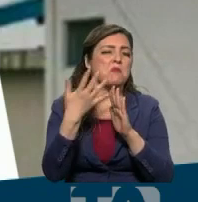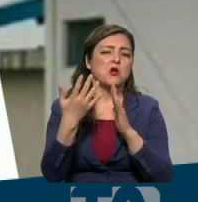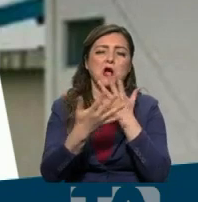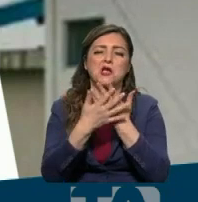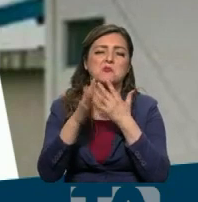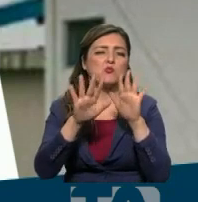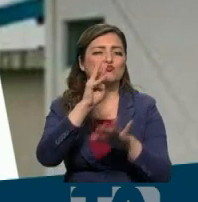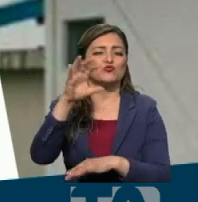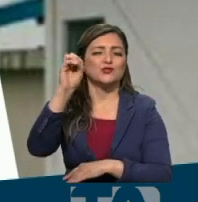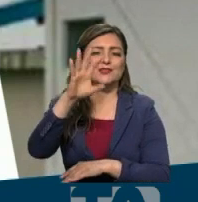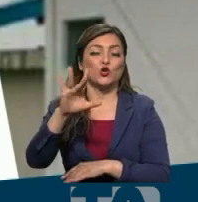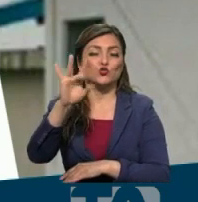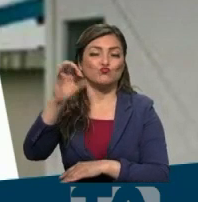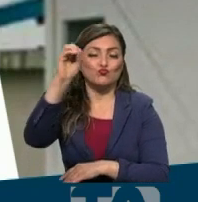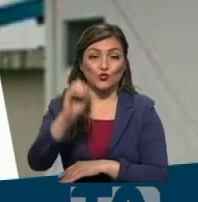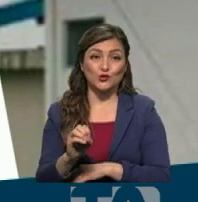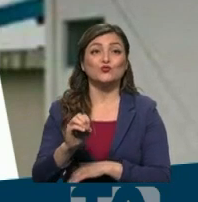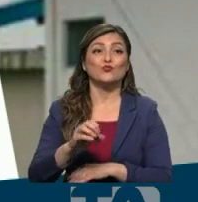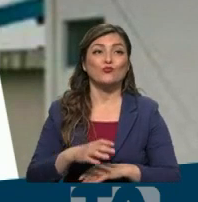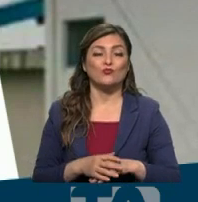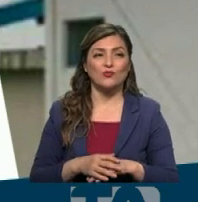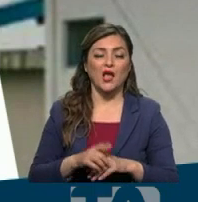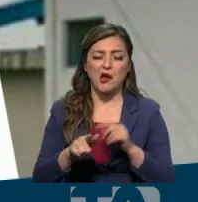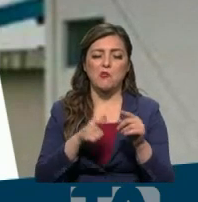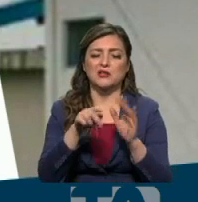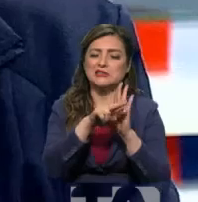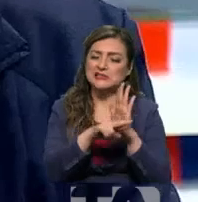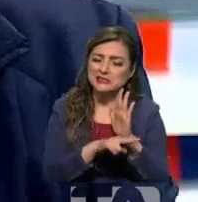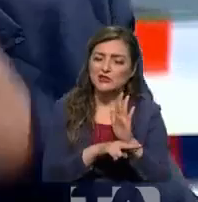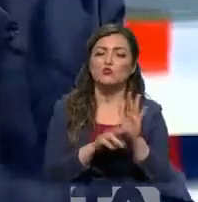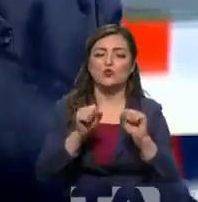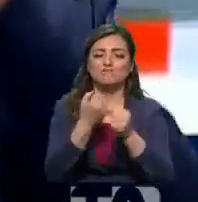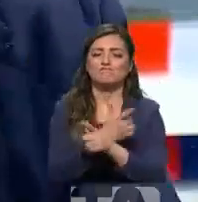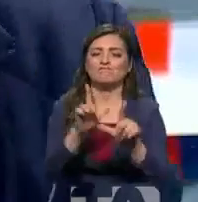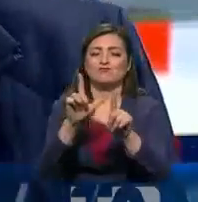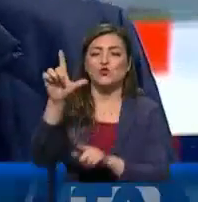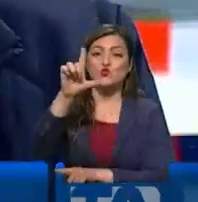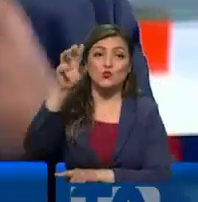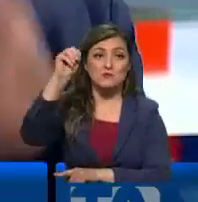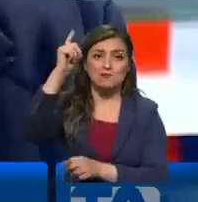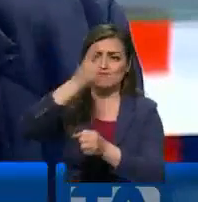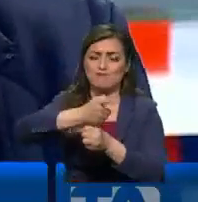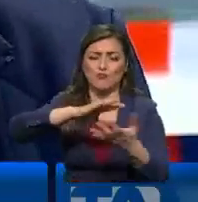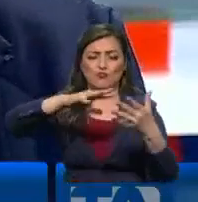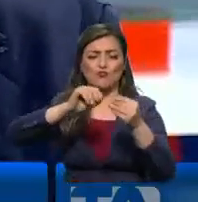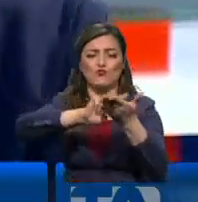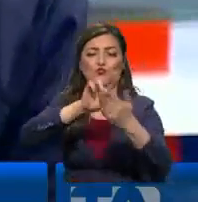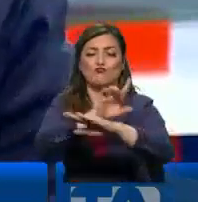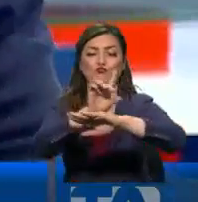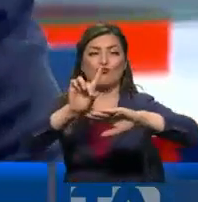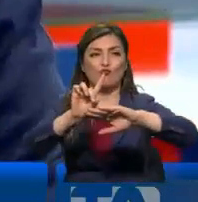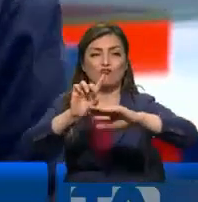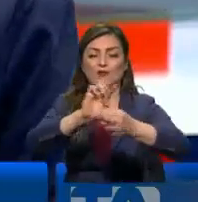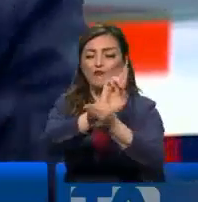entre el 60 y el 80% de la pena, entre otros requisitos. Y el lunes, martes estará el decreto, se reúne el directorio,